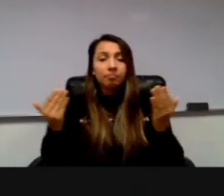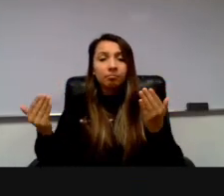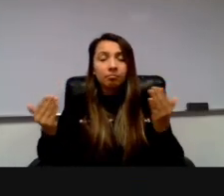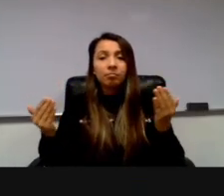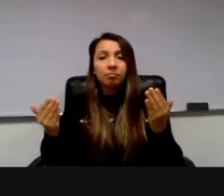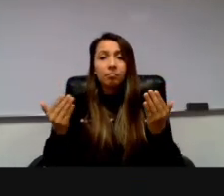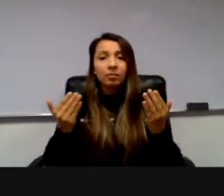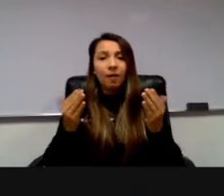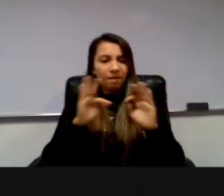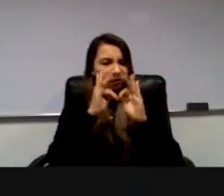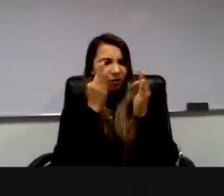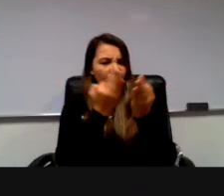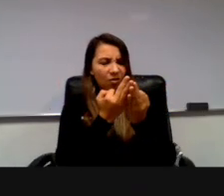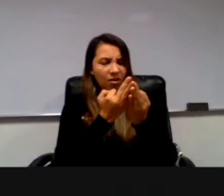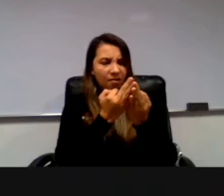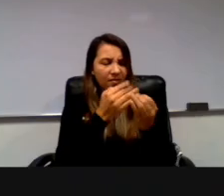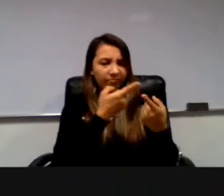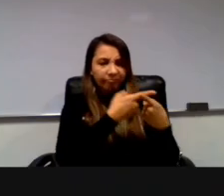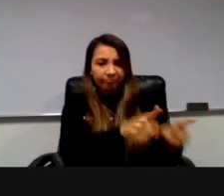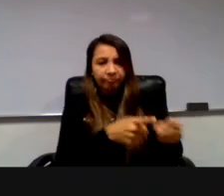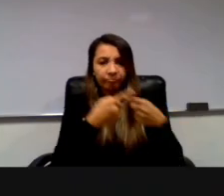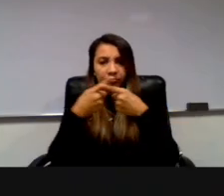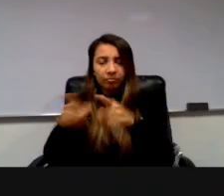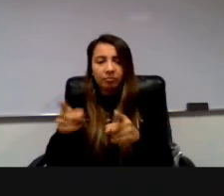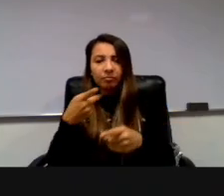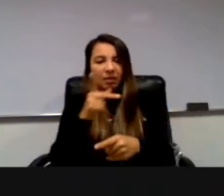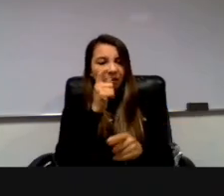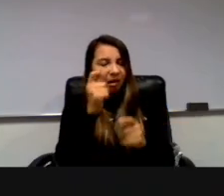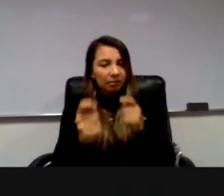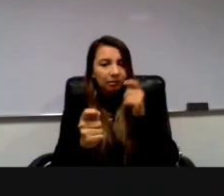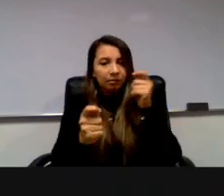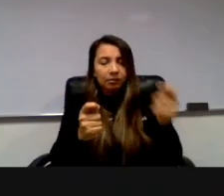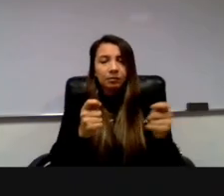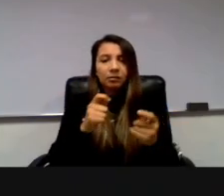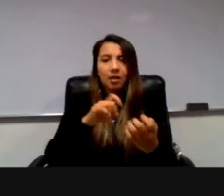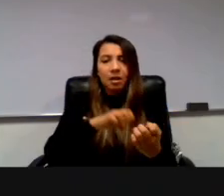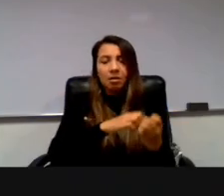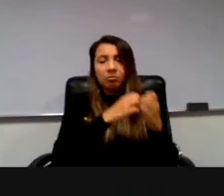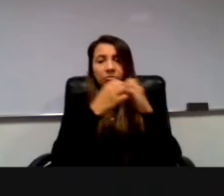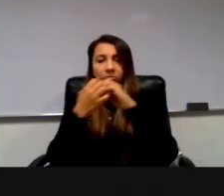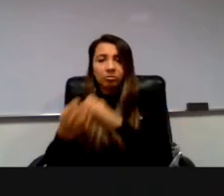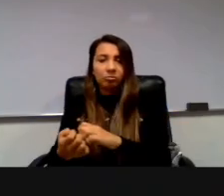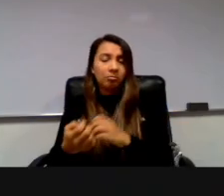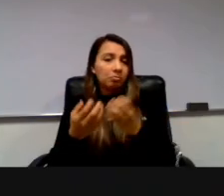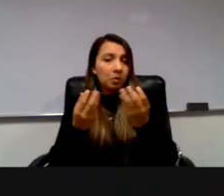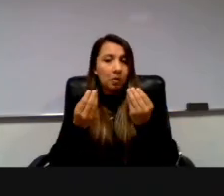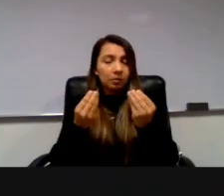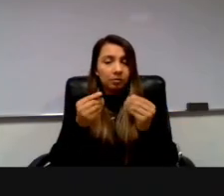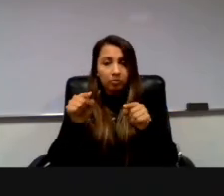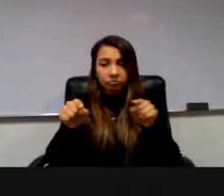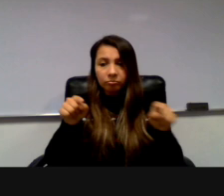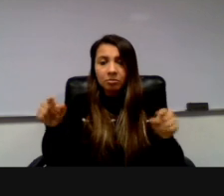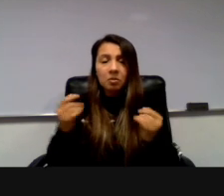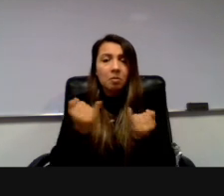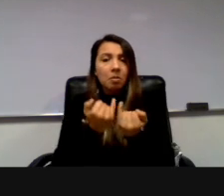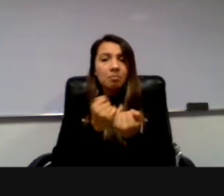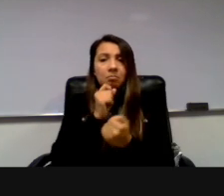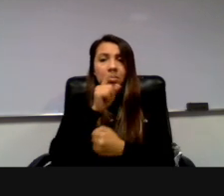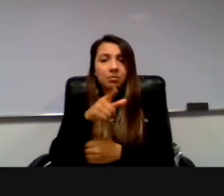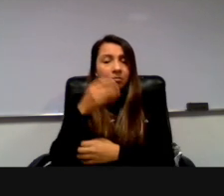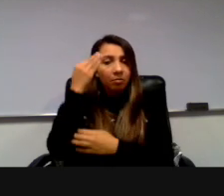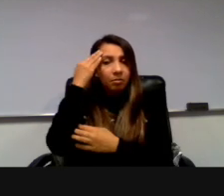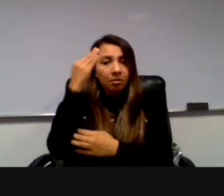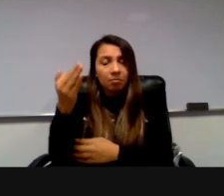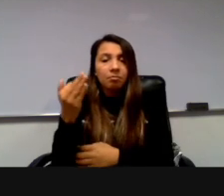son muy distintos, y entonces puedo estudiar la evolución de muchos seres vivos al mismo tiempo, ¿no? Y entonces vean en este